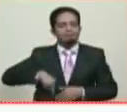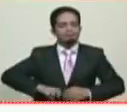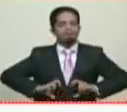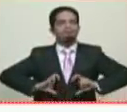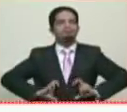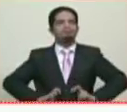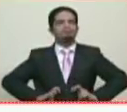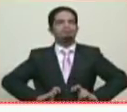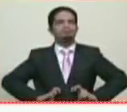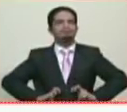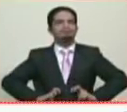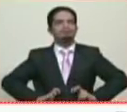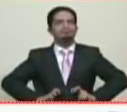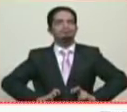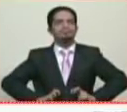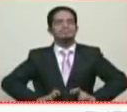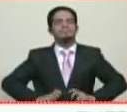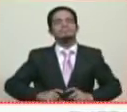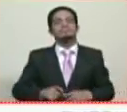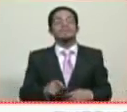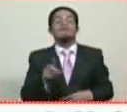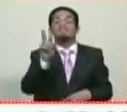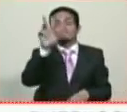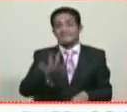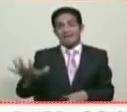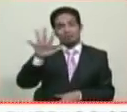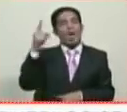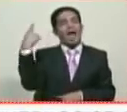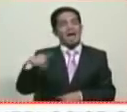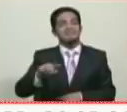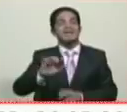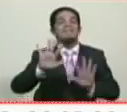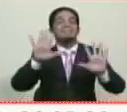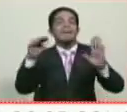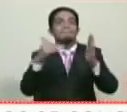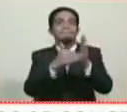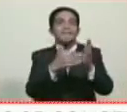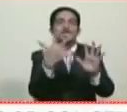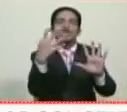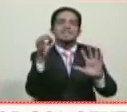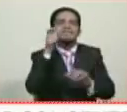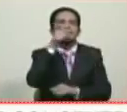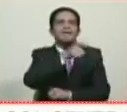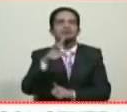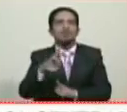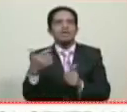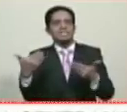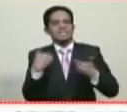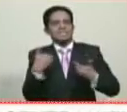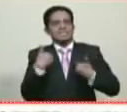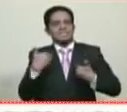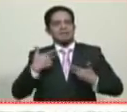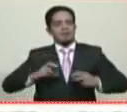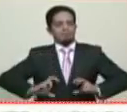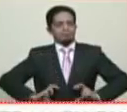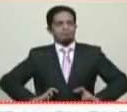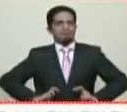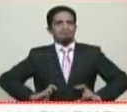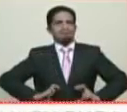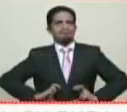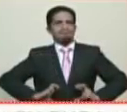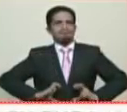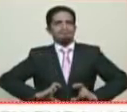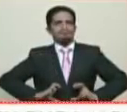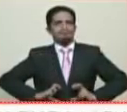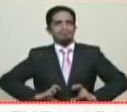todos sabemos son 10.080 pacientes de diálisis, y que se almacena